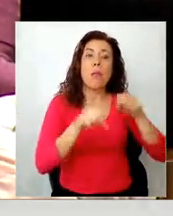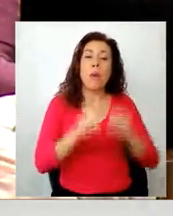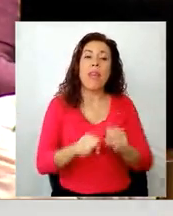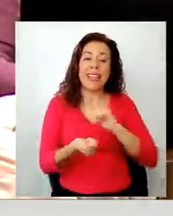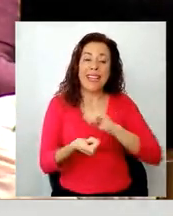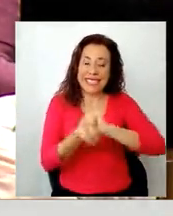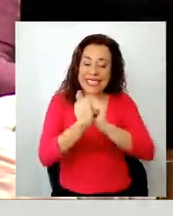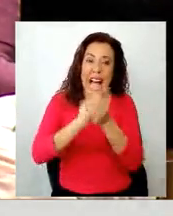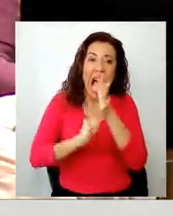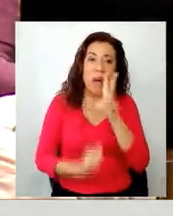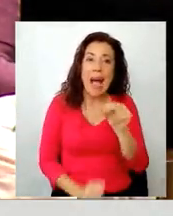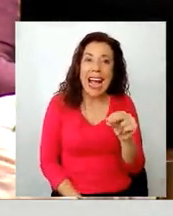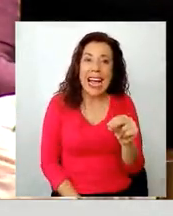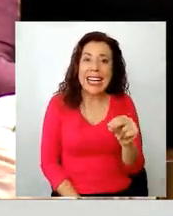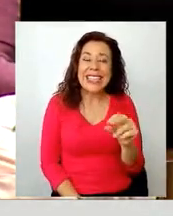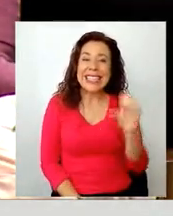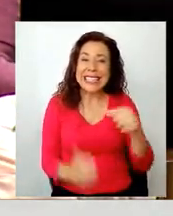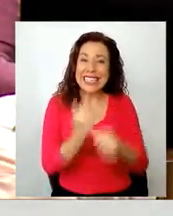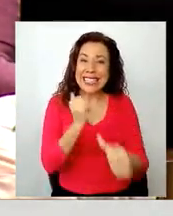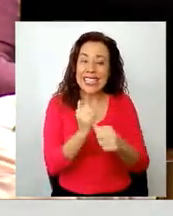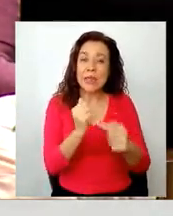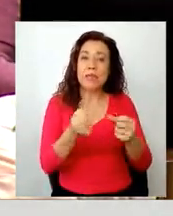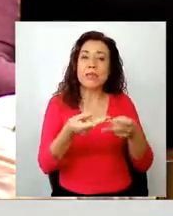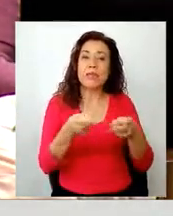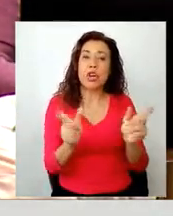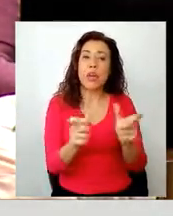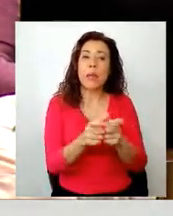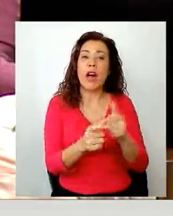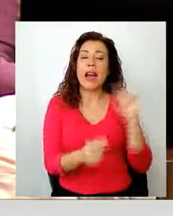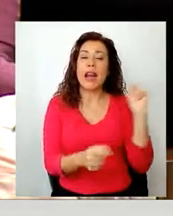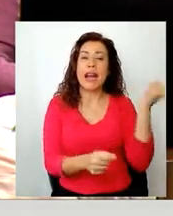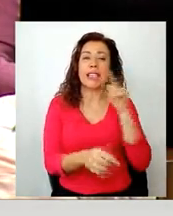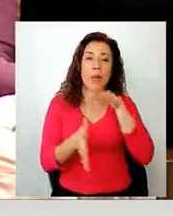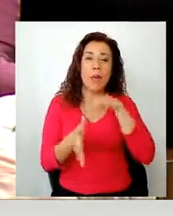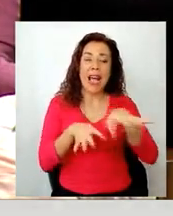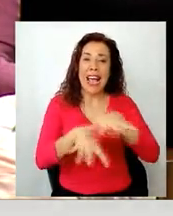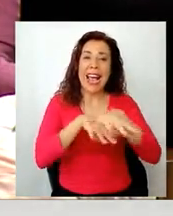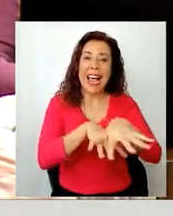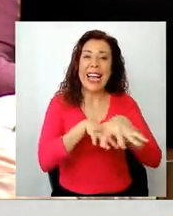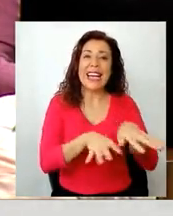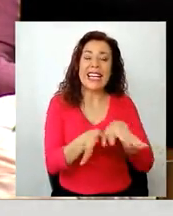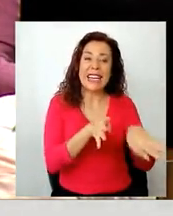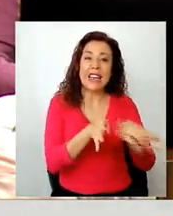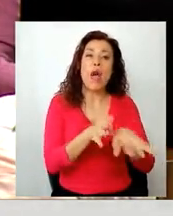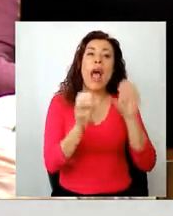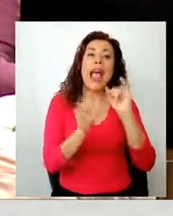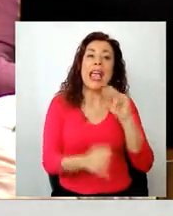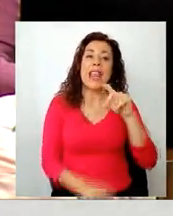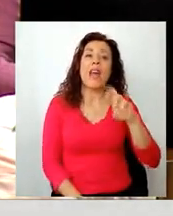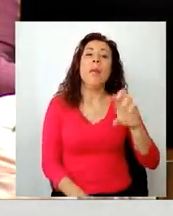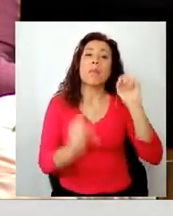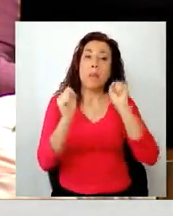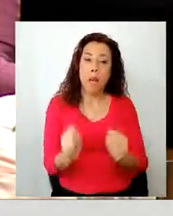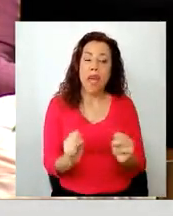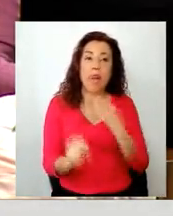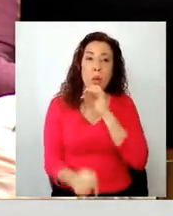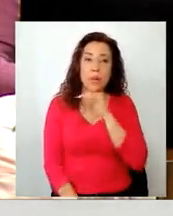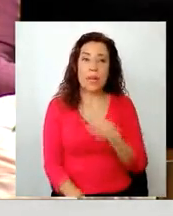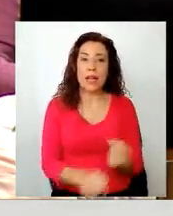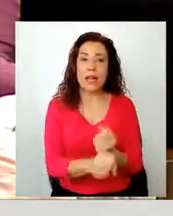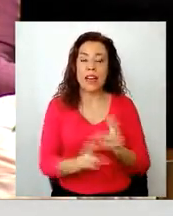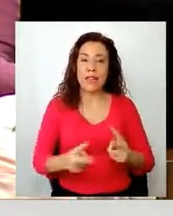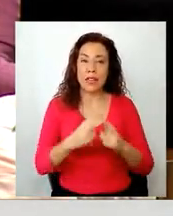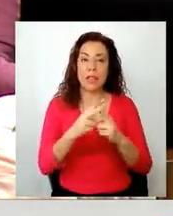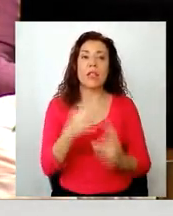además habilita a la Comisión Nacional de riesgo indap a que puedan intervenir este tipo de infraestructura por último creo que es importante la